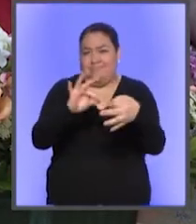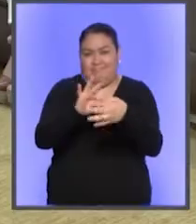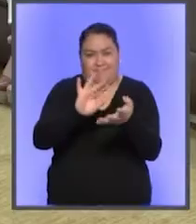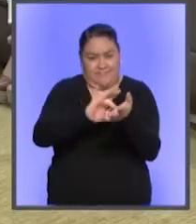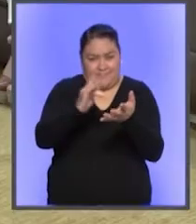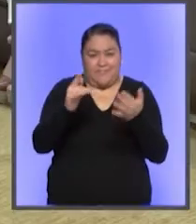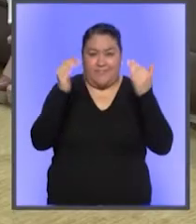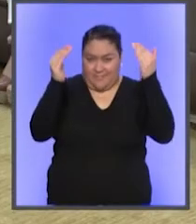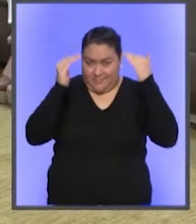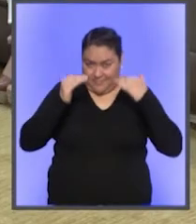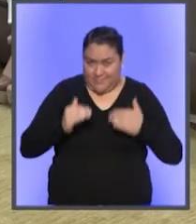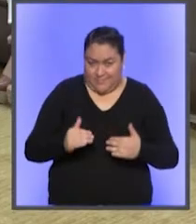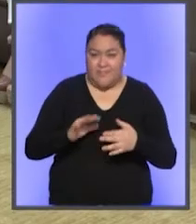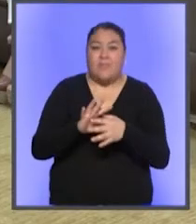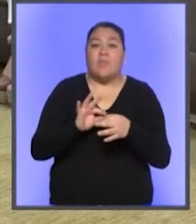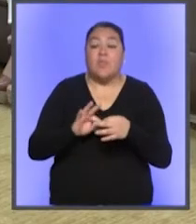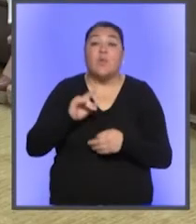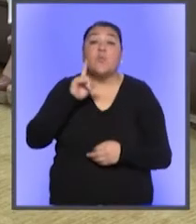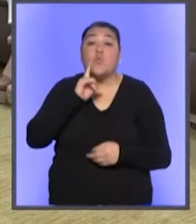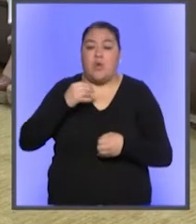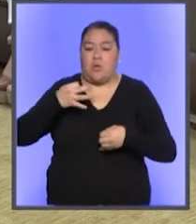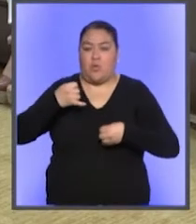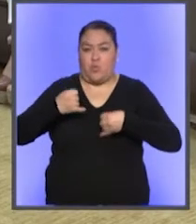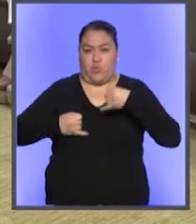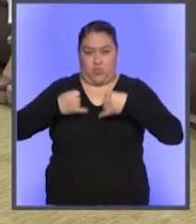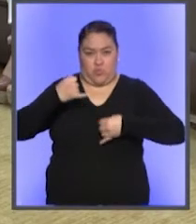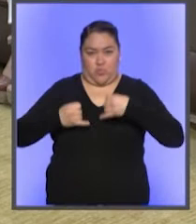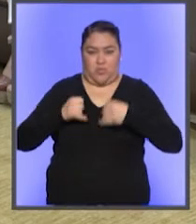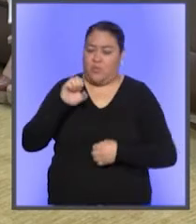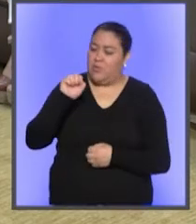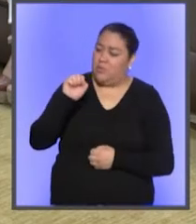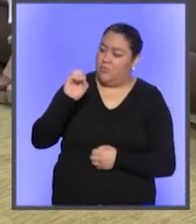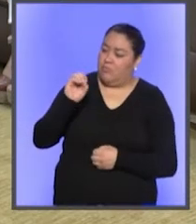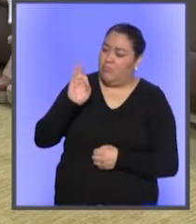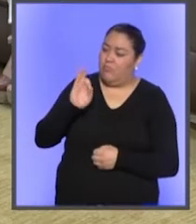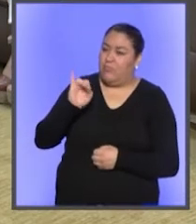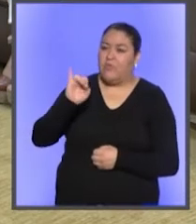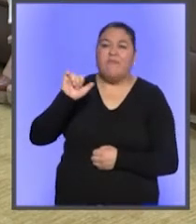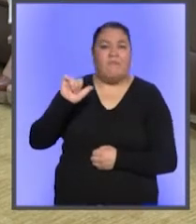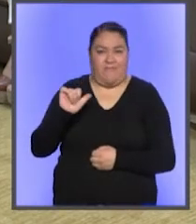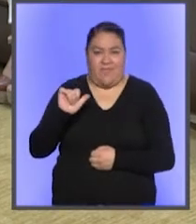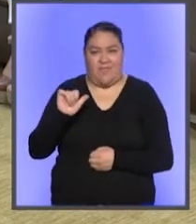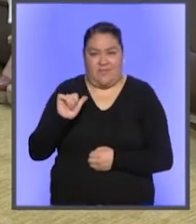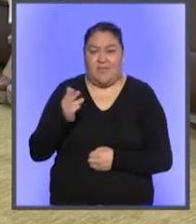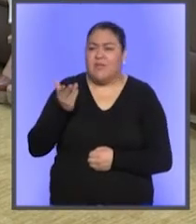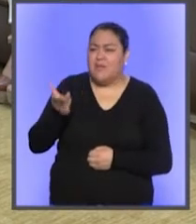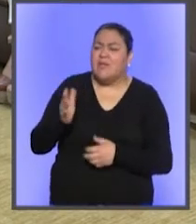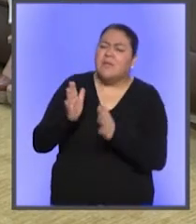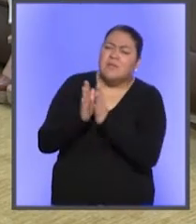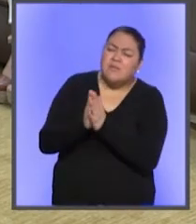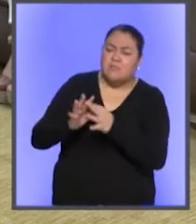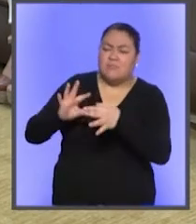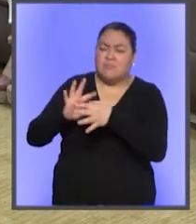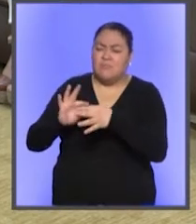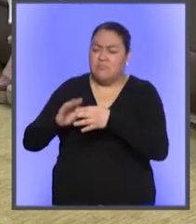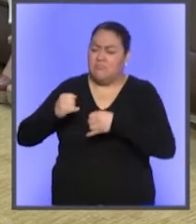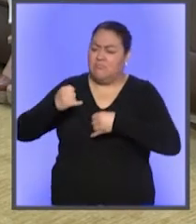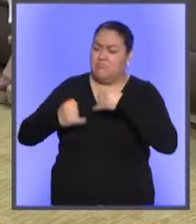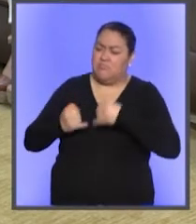tu participación y ahora le pediríamos a la magistrada Sofía que nos pudiera compartir